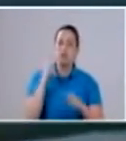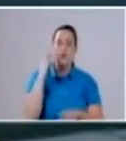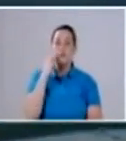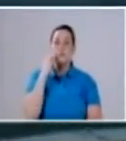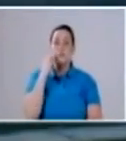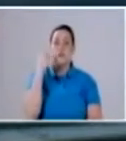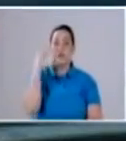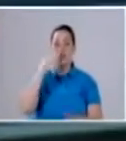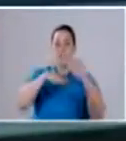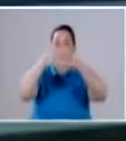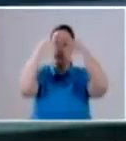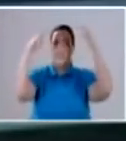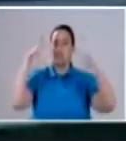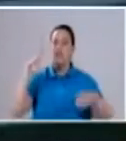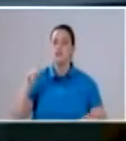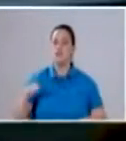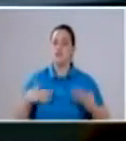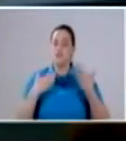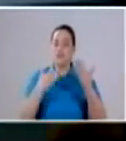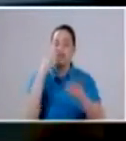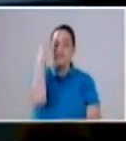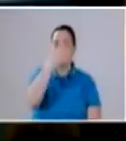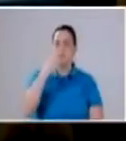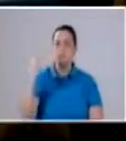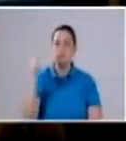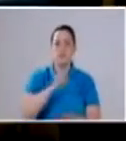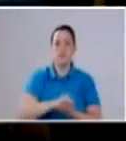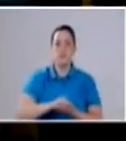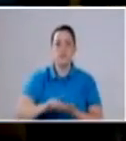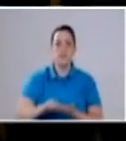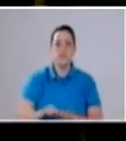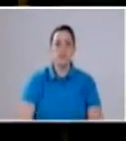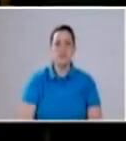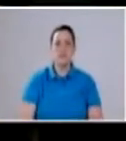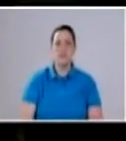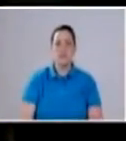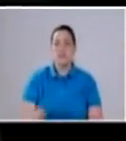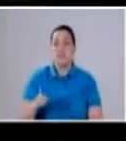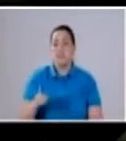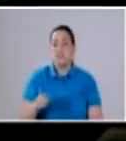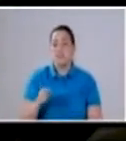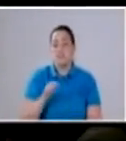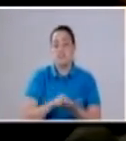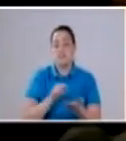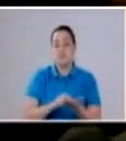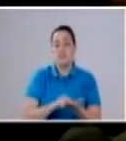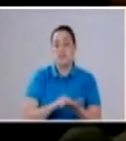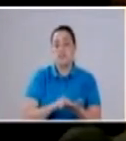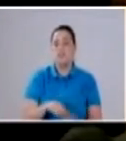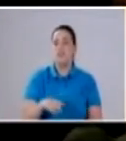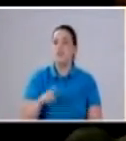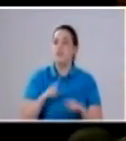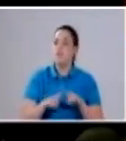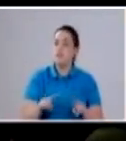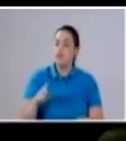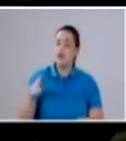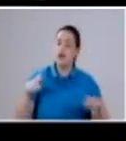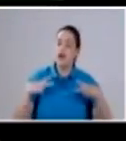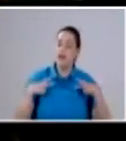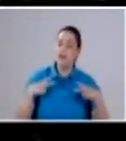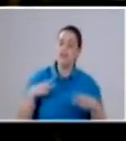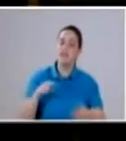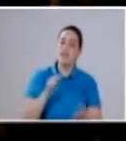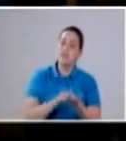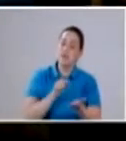el Espíritu Santo? ¿A quiénes? ¿A quiénes? A los que lo pidan. Pero hay que pedirlo con vehemencia, hay